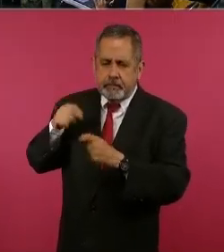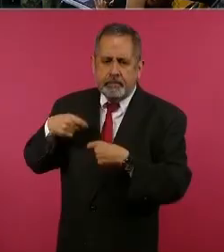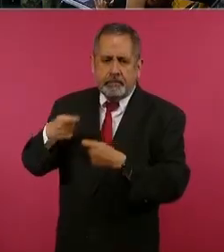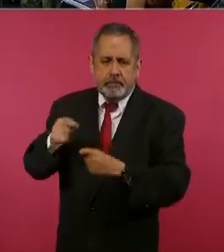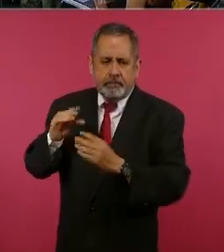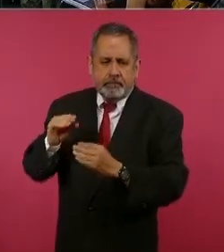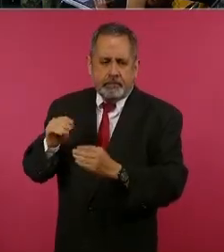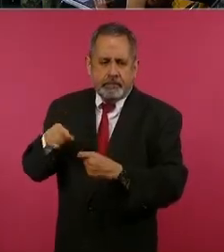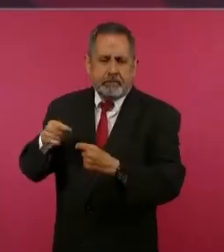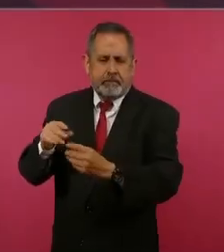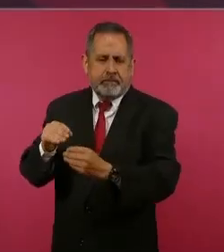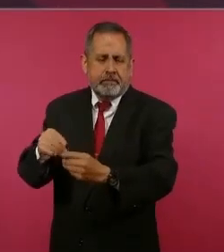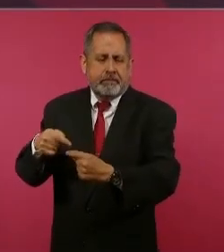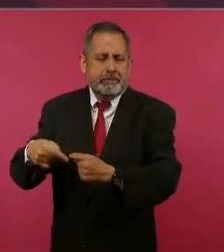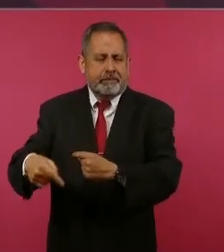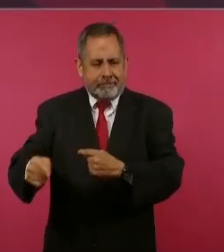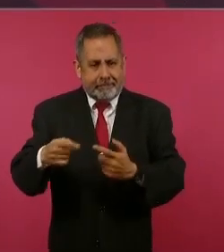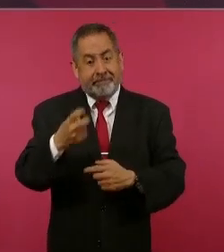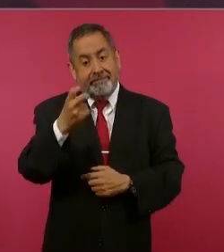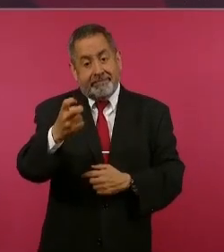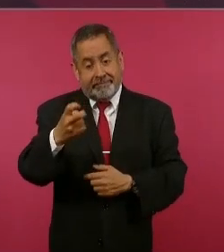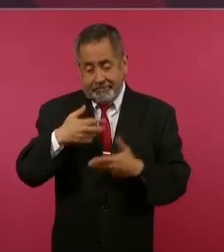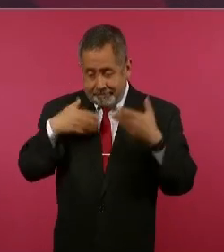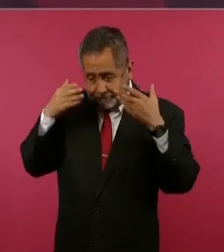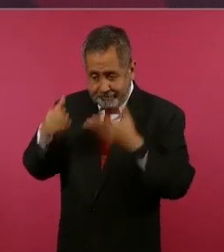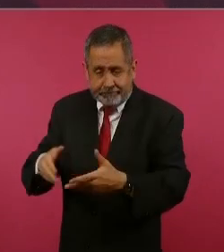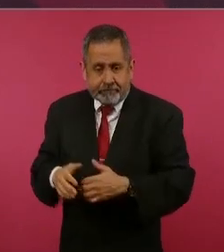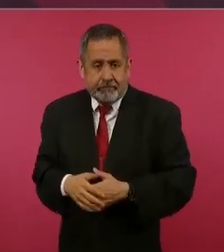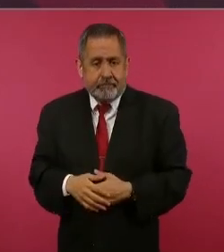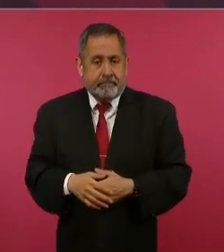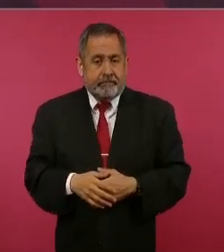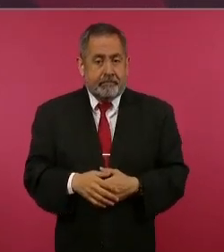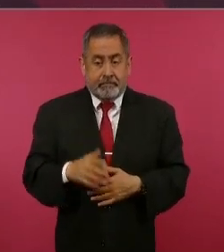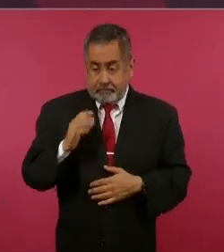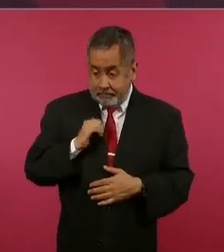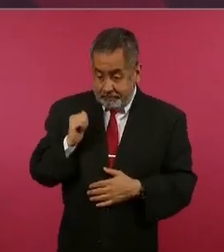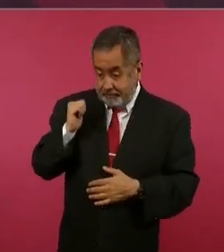pero a eso me voy a dedicar. Y cuando yo tenga algo,